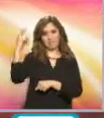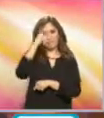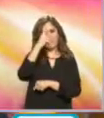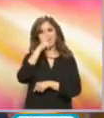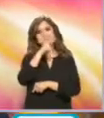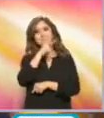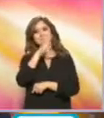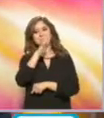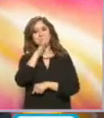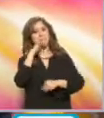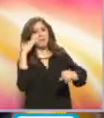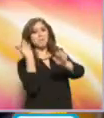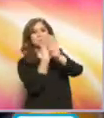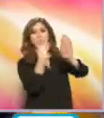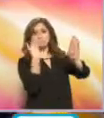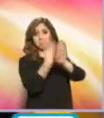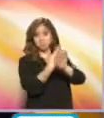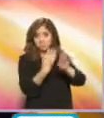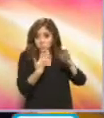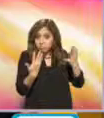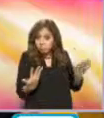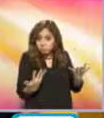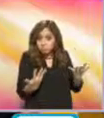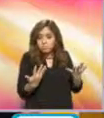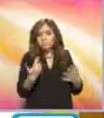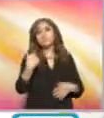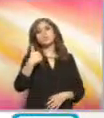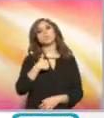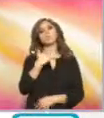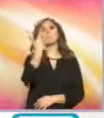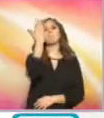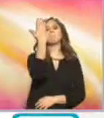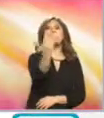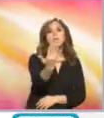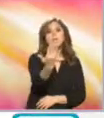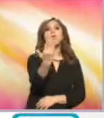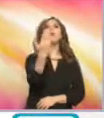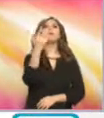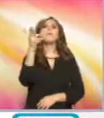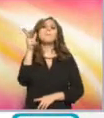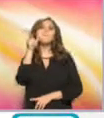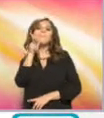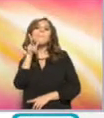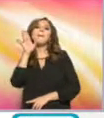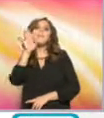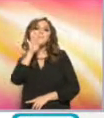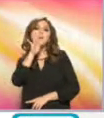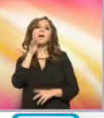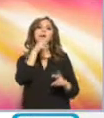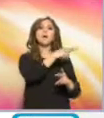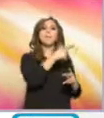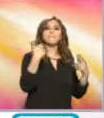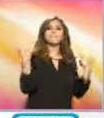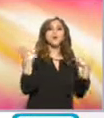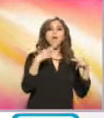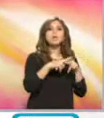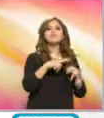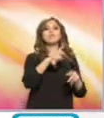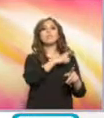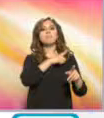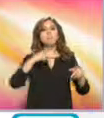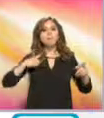petición es para que como padres hagamos este enlace, este enlace que Enrique comenta,